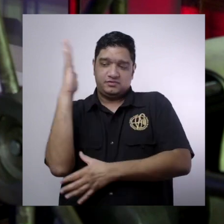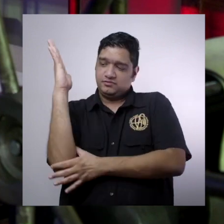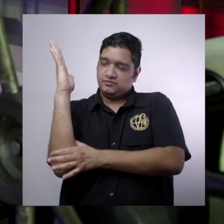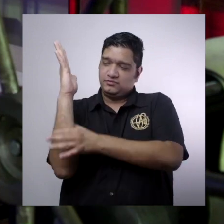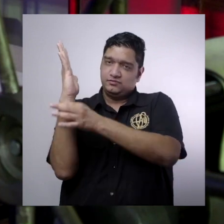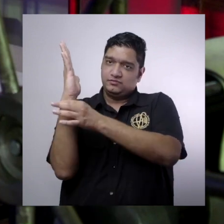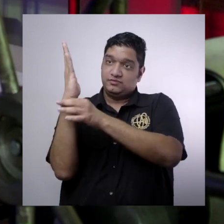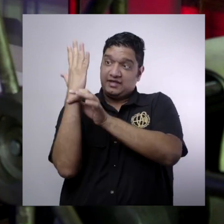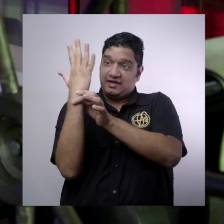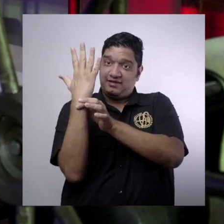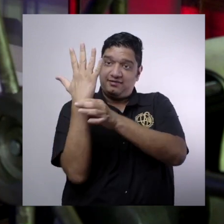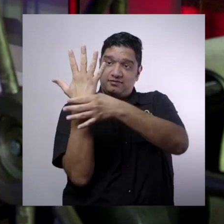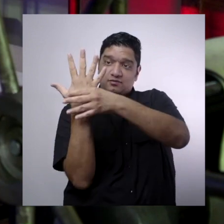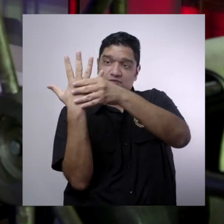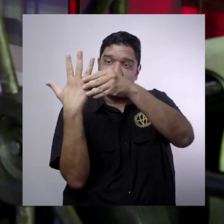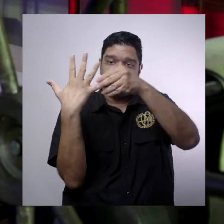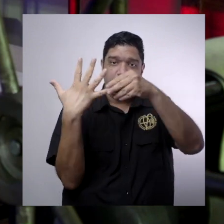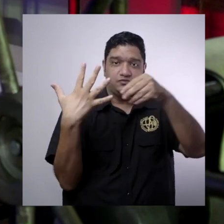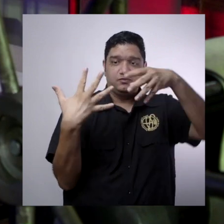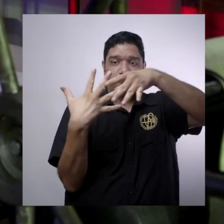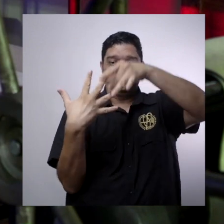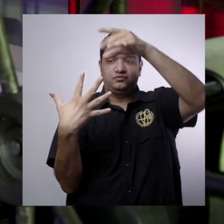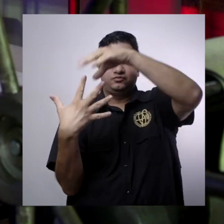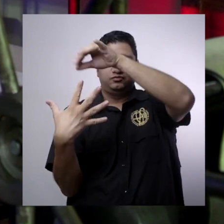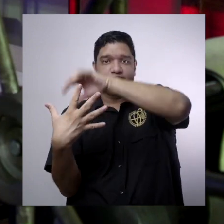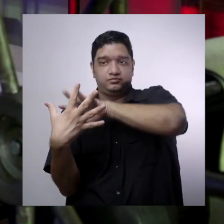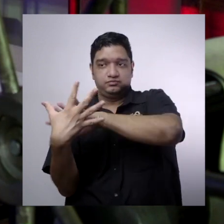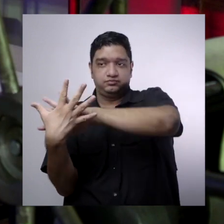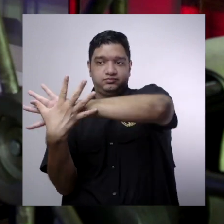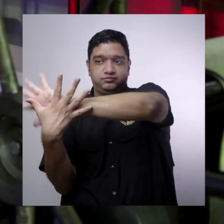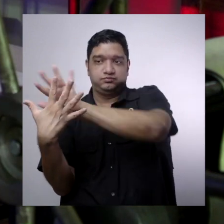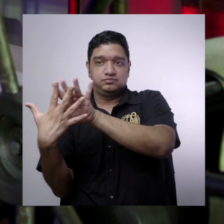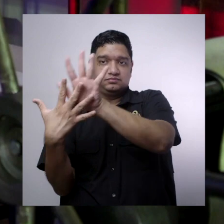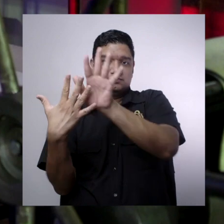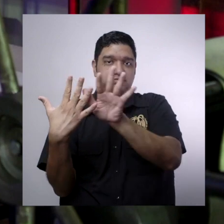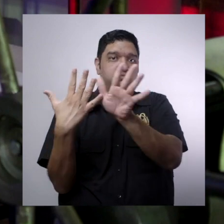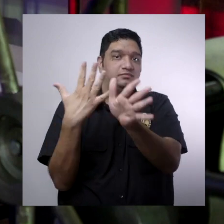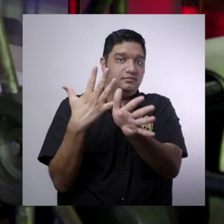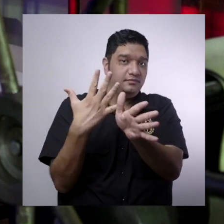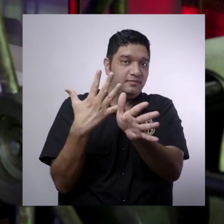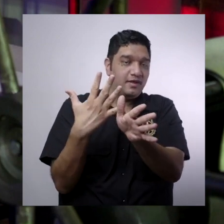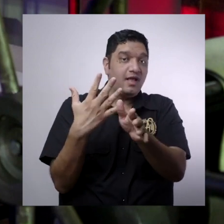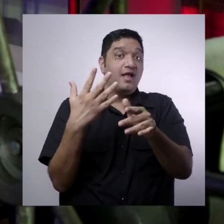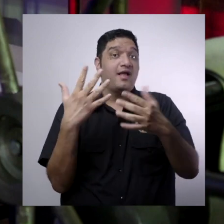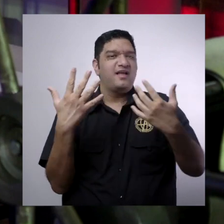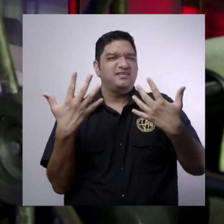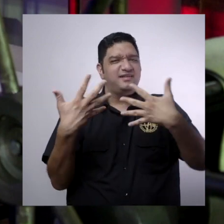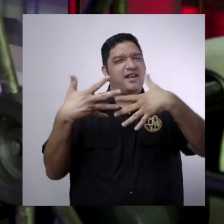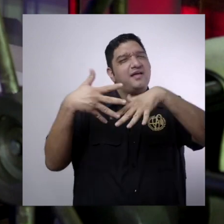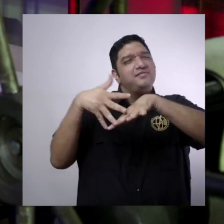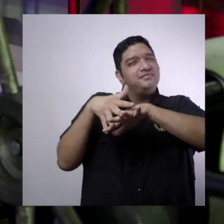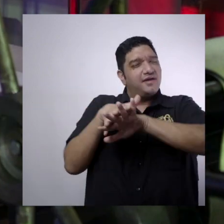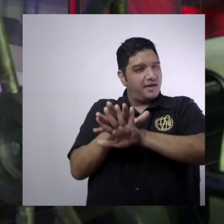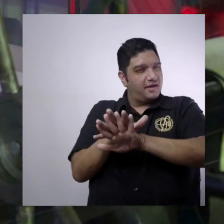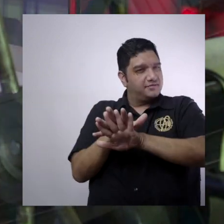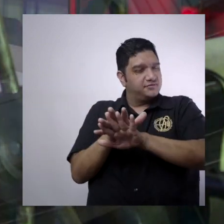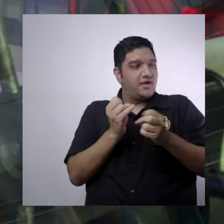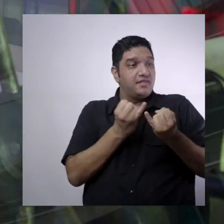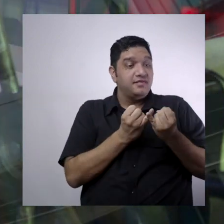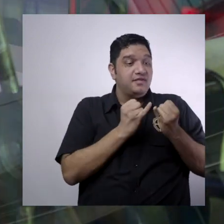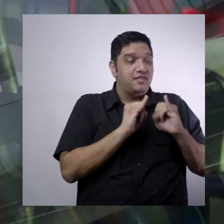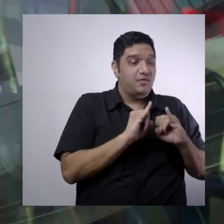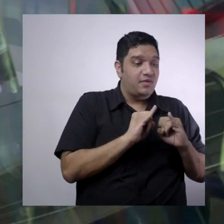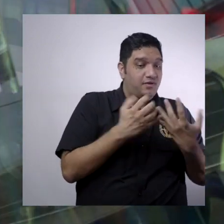las ramificaciones, que serían las mismas individualidades, pero que